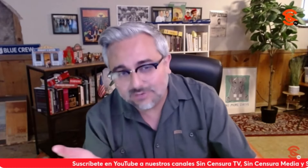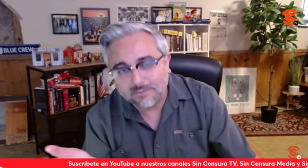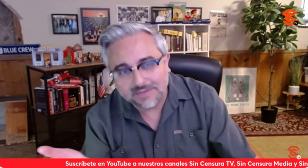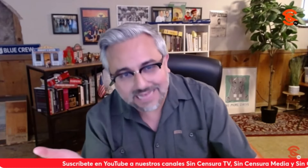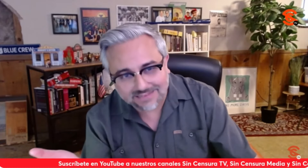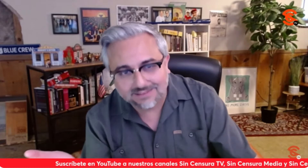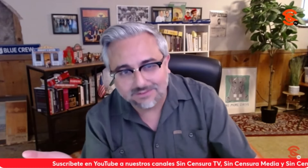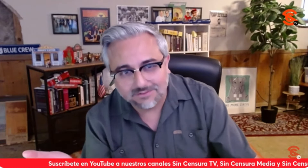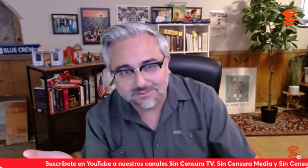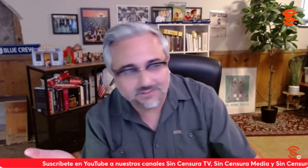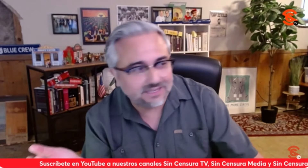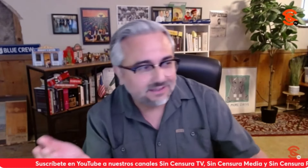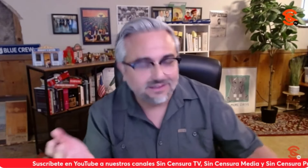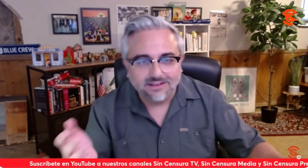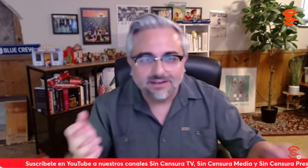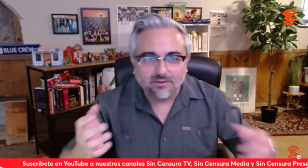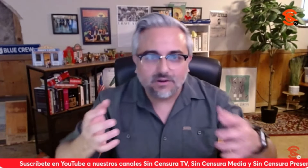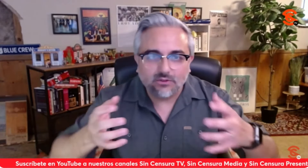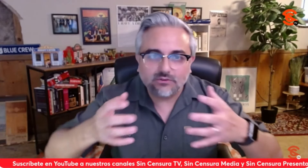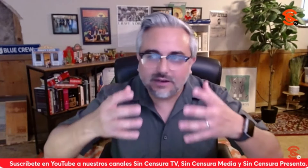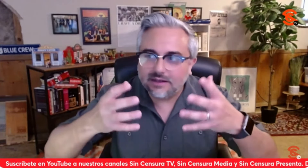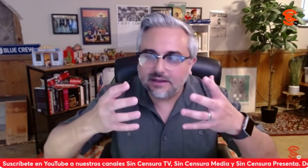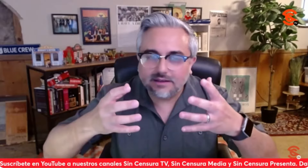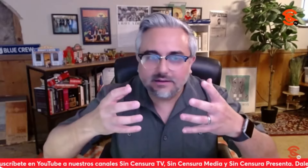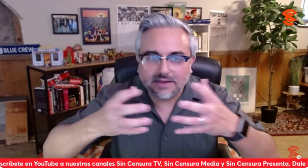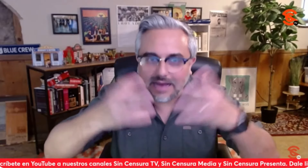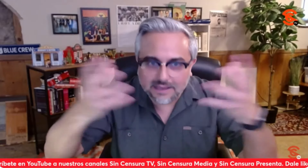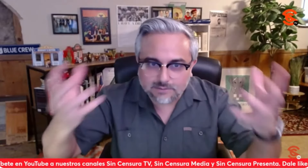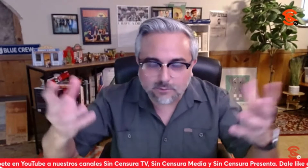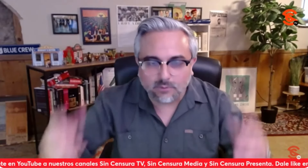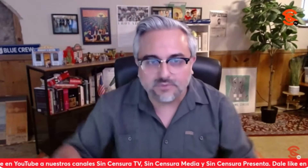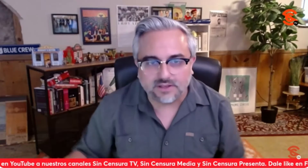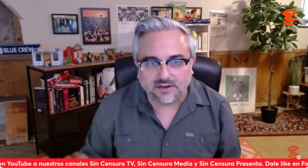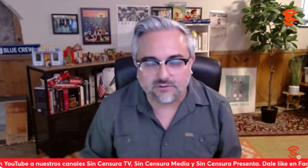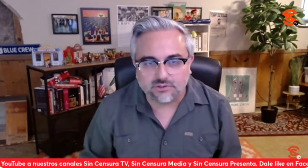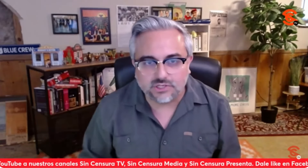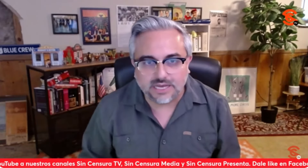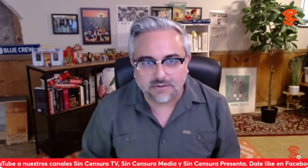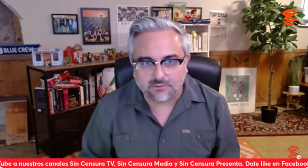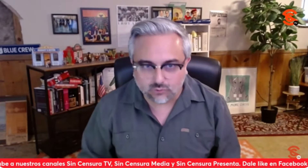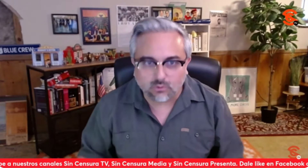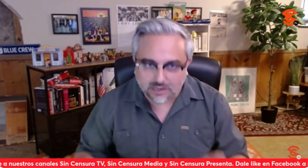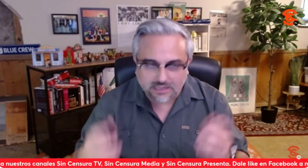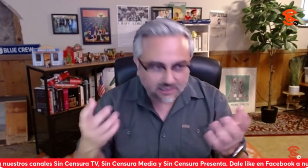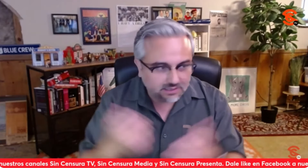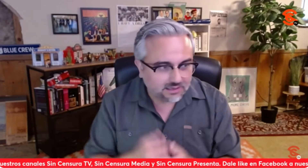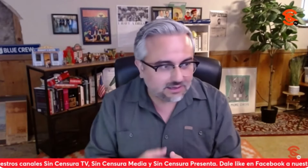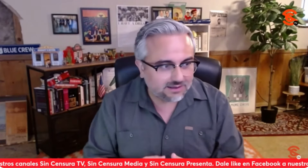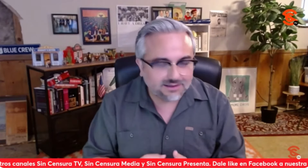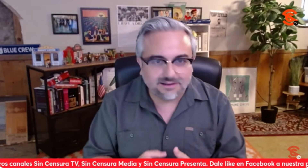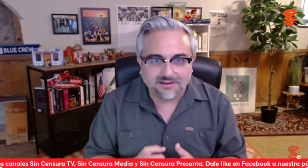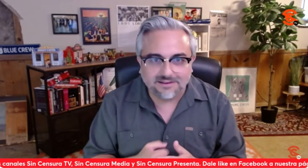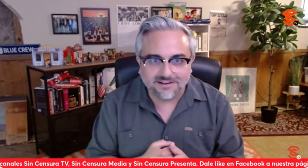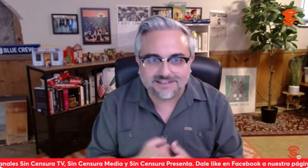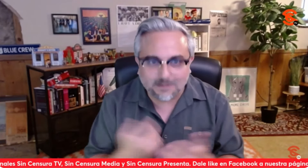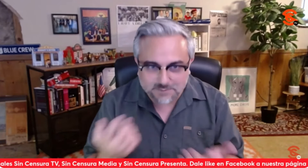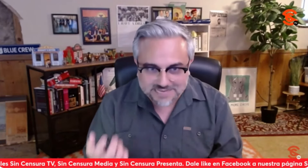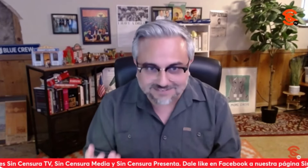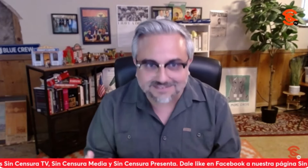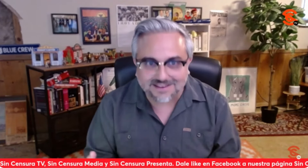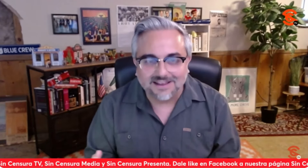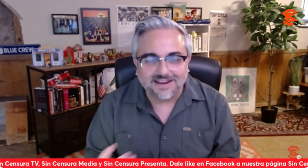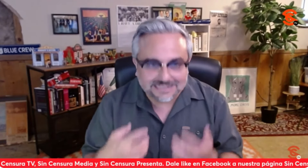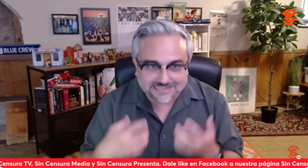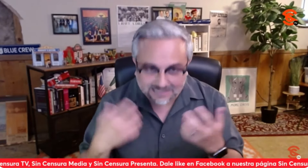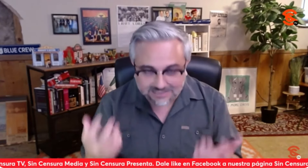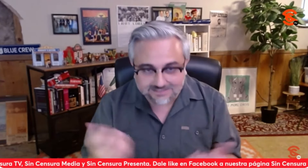esa es una obviedad, ¿no? O sea, cuando se le cae el prompter a Xóchitl Gálvez, tuvo la